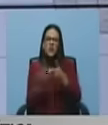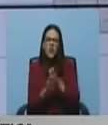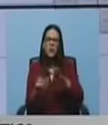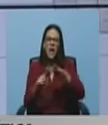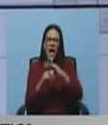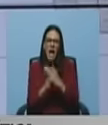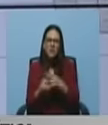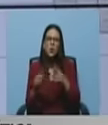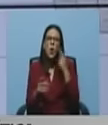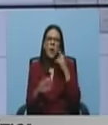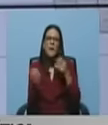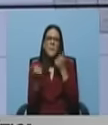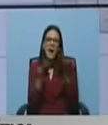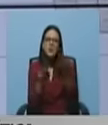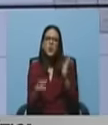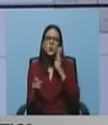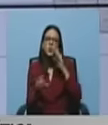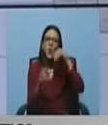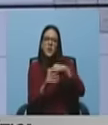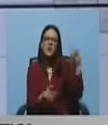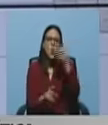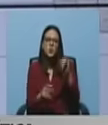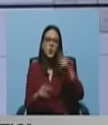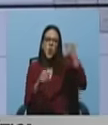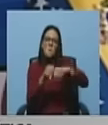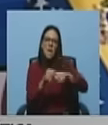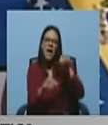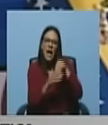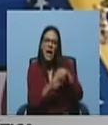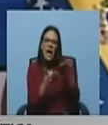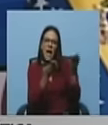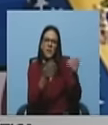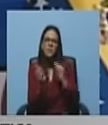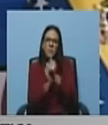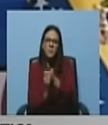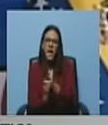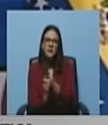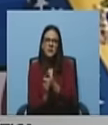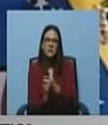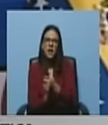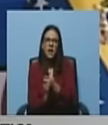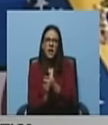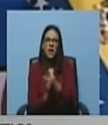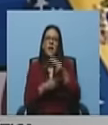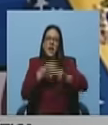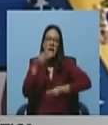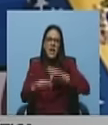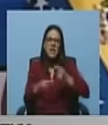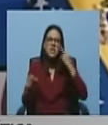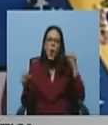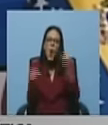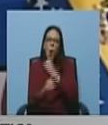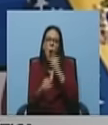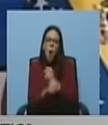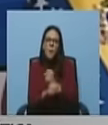corrupción en el Estado, Zulia, municipio, Maracaibo, es hechura, obra,